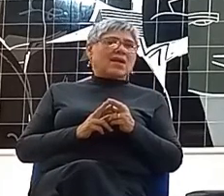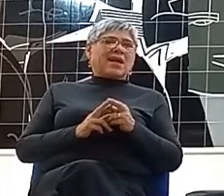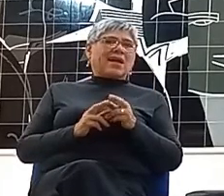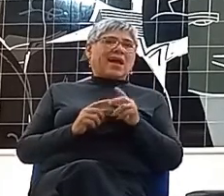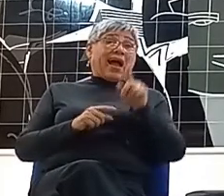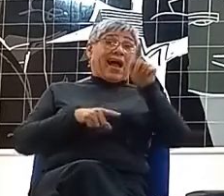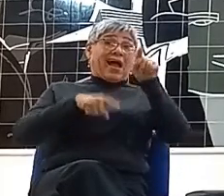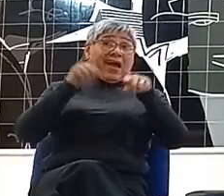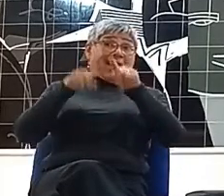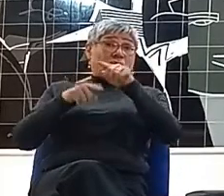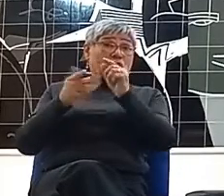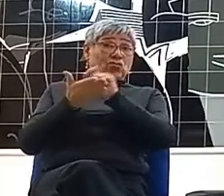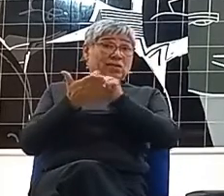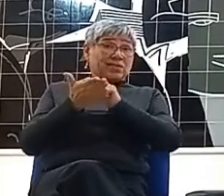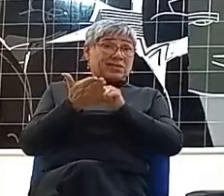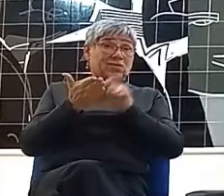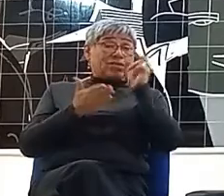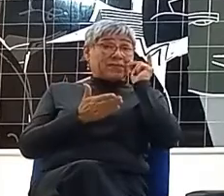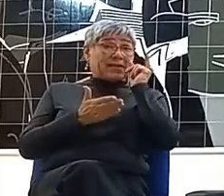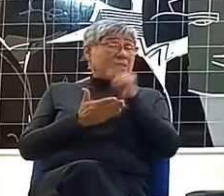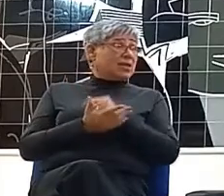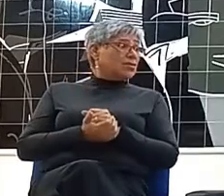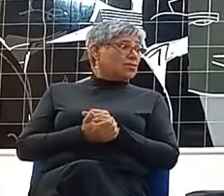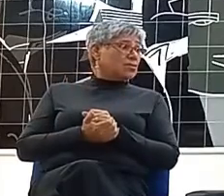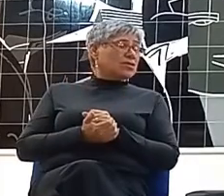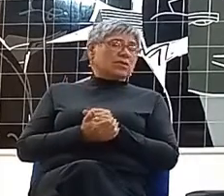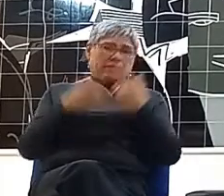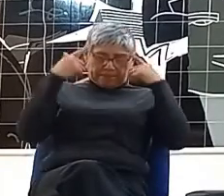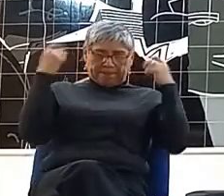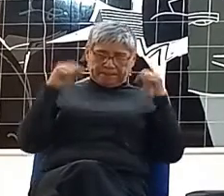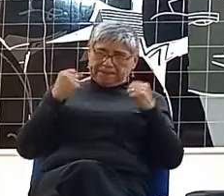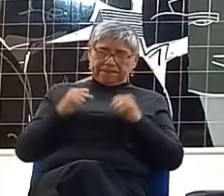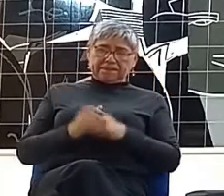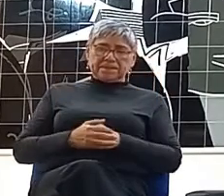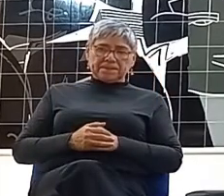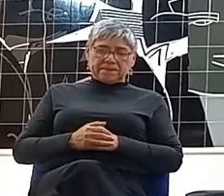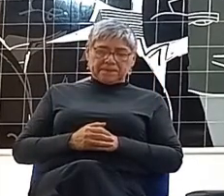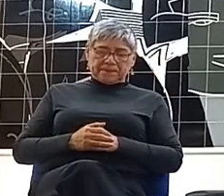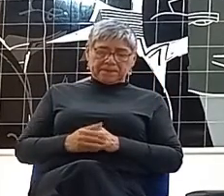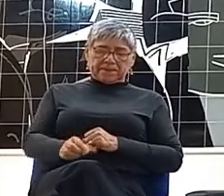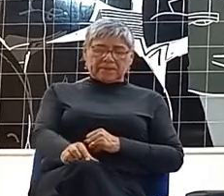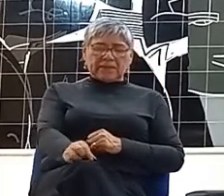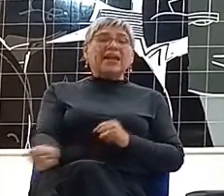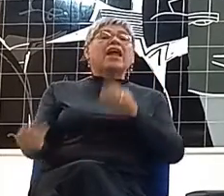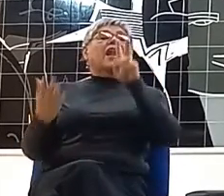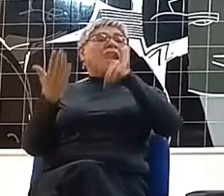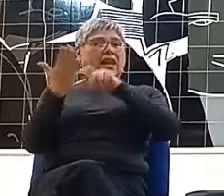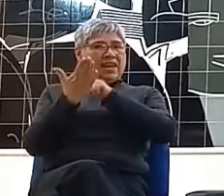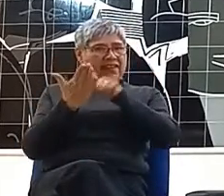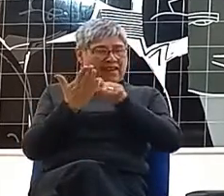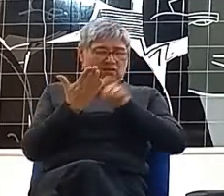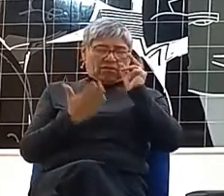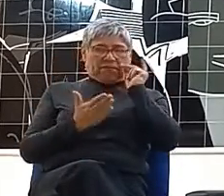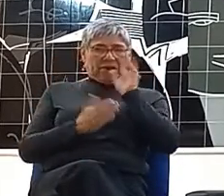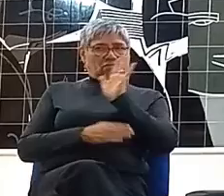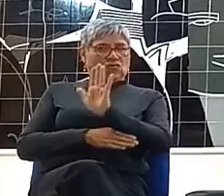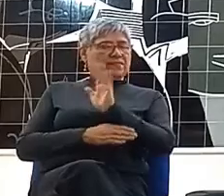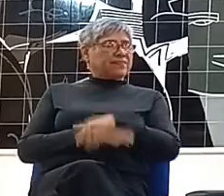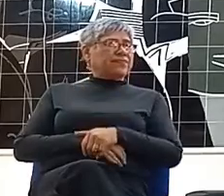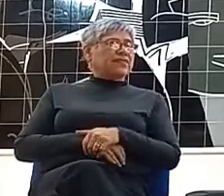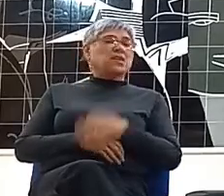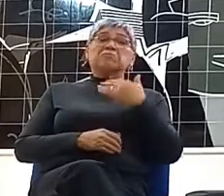nuestros escritores actuales pereiranos les preocupa la literatura pereirana. No